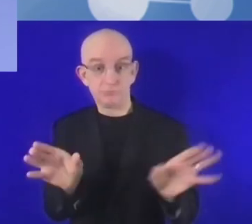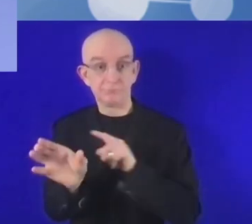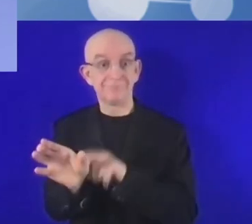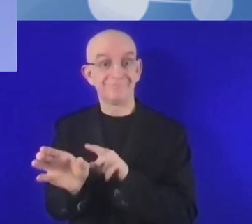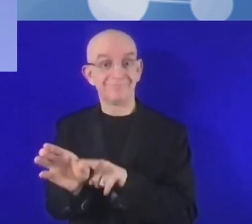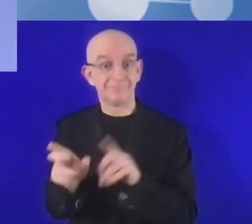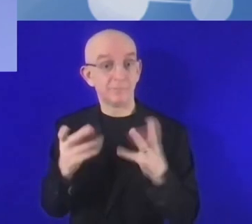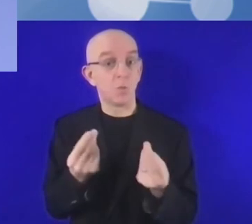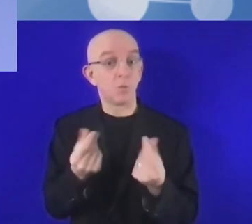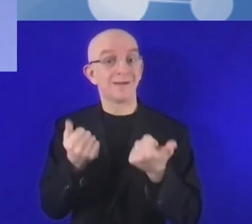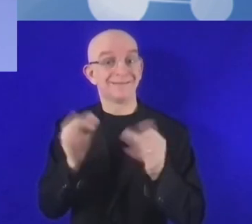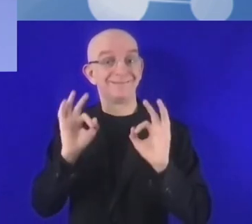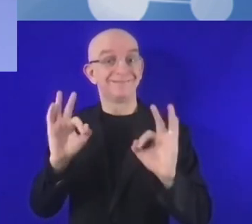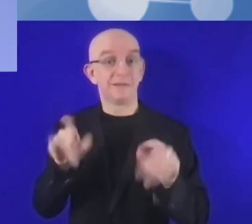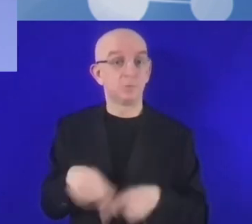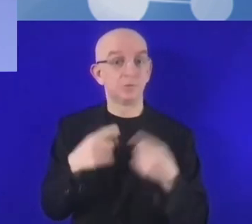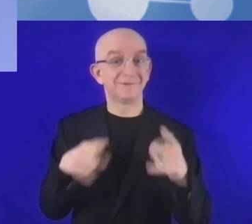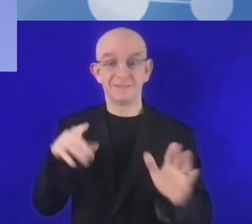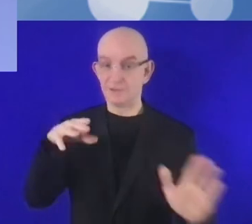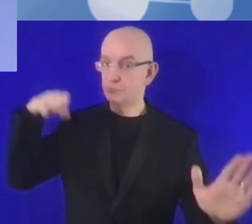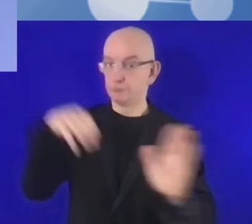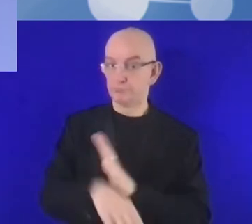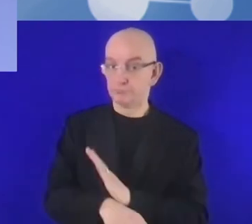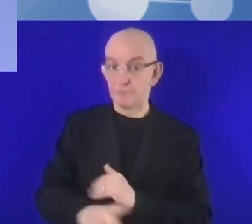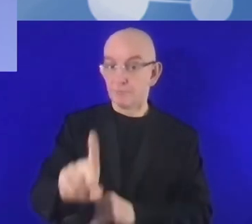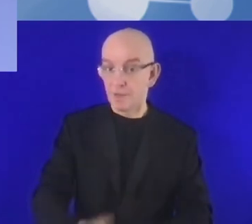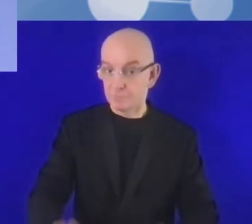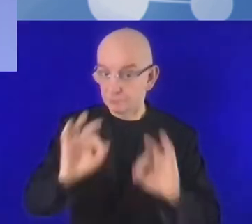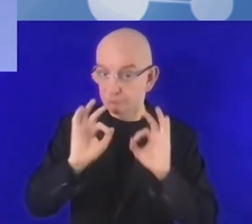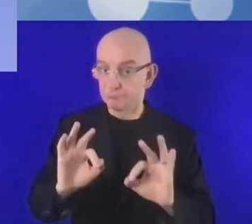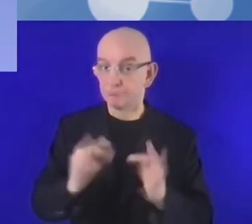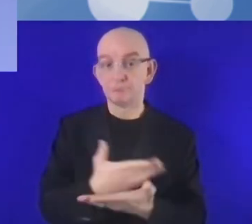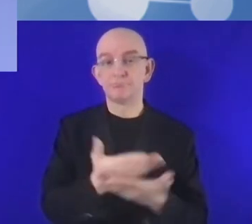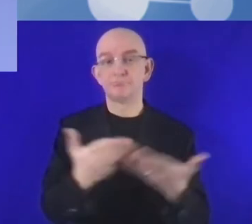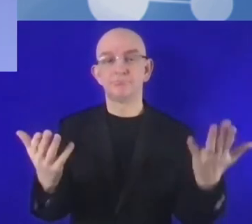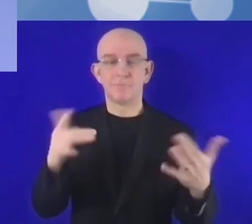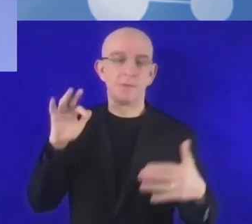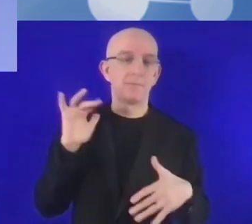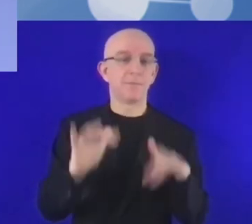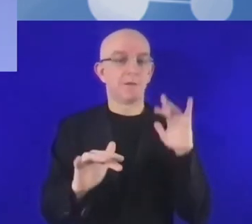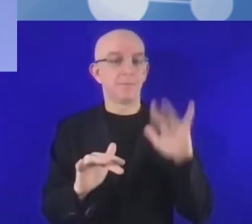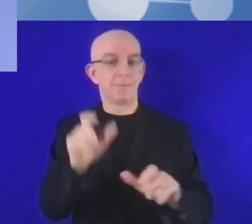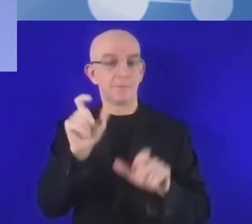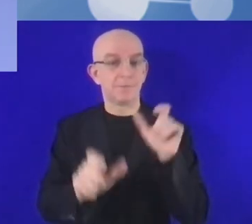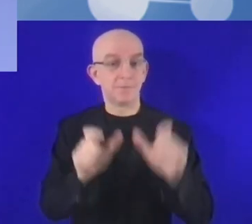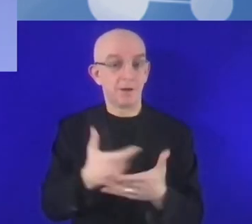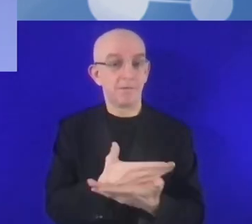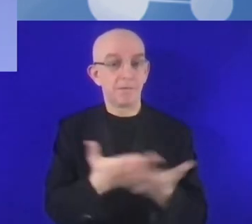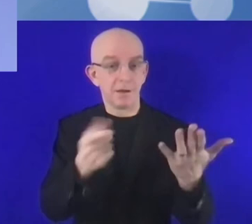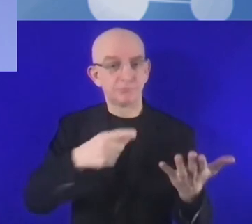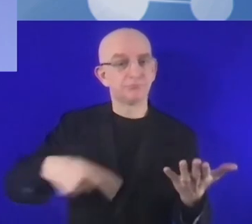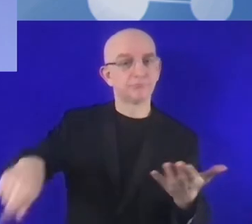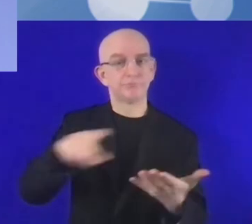ha bajado la calidad de la música y esto conduce a que miles de millones de personas en el mundo día a día